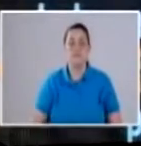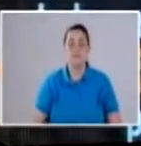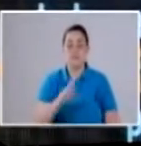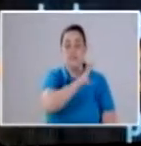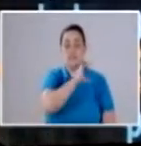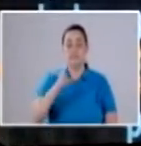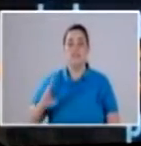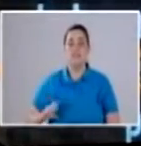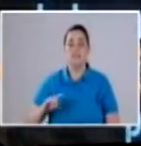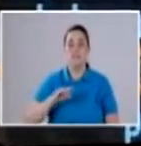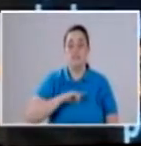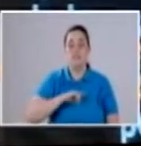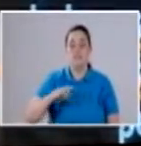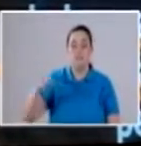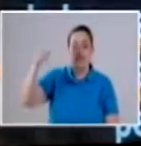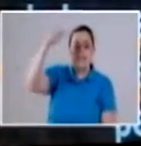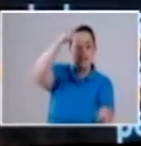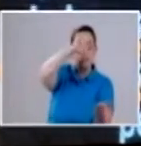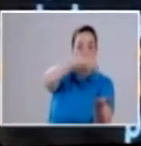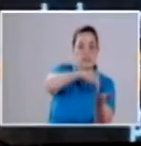cristocéntrica.